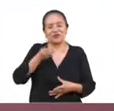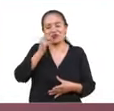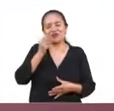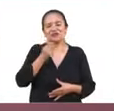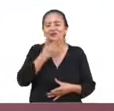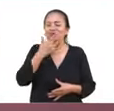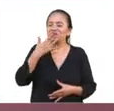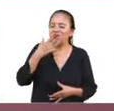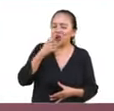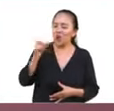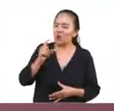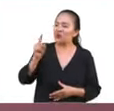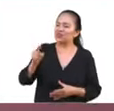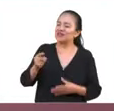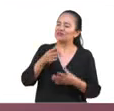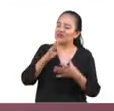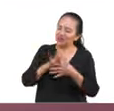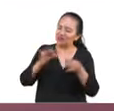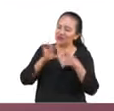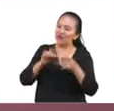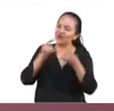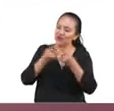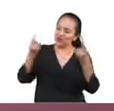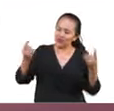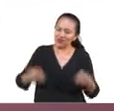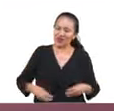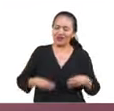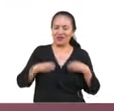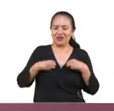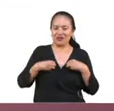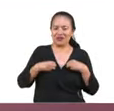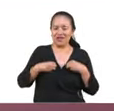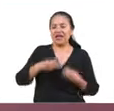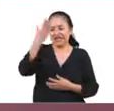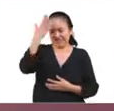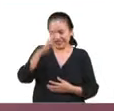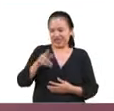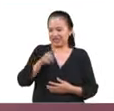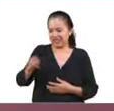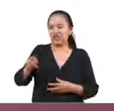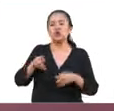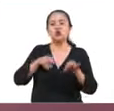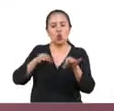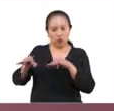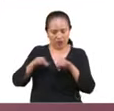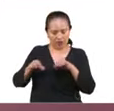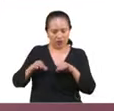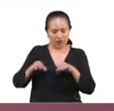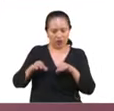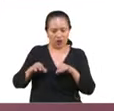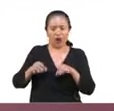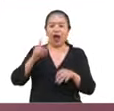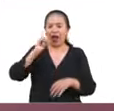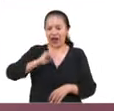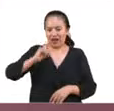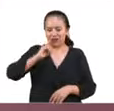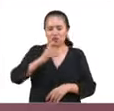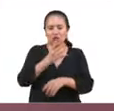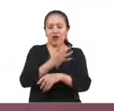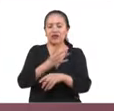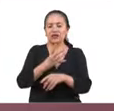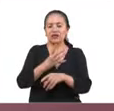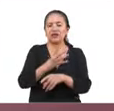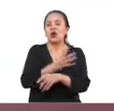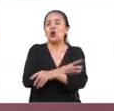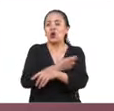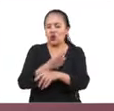Mientras me cuentan su historia de vida, les reconozco el trabajo a las compañeras coordinadoras territoriales,